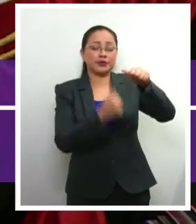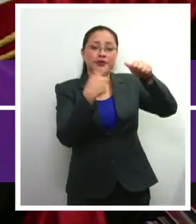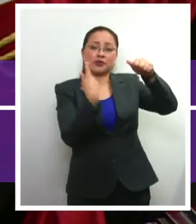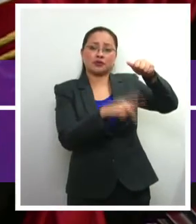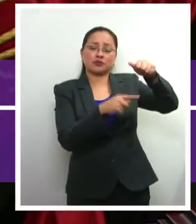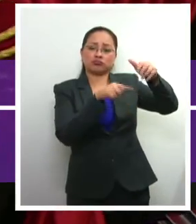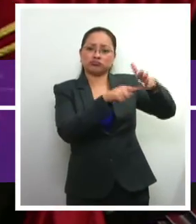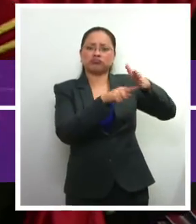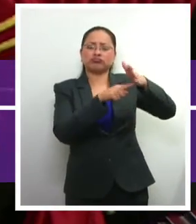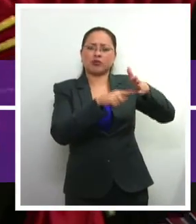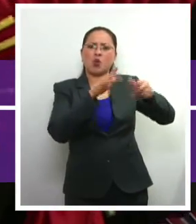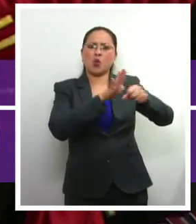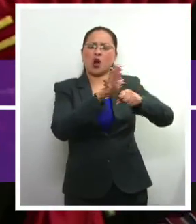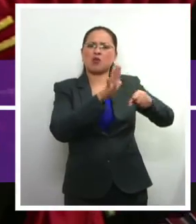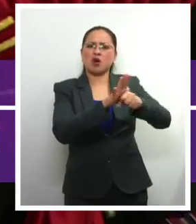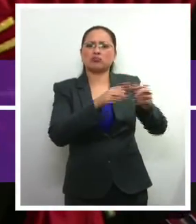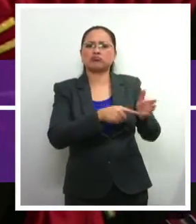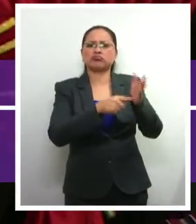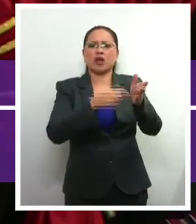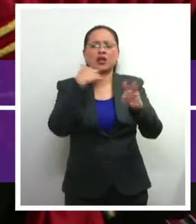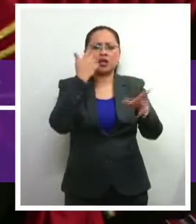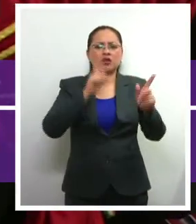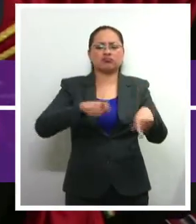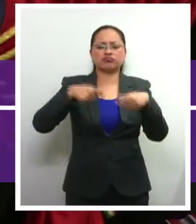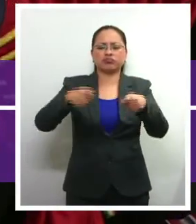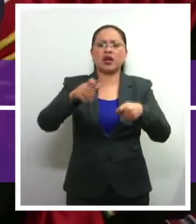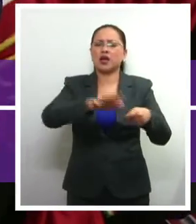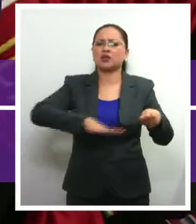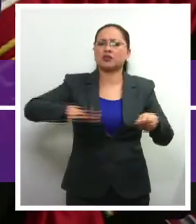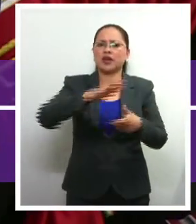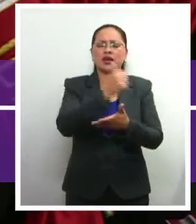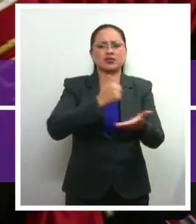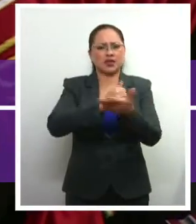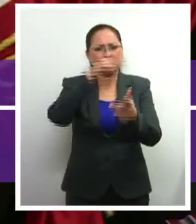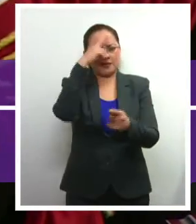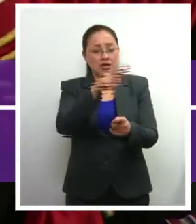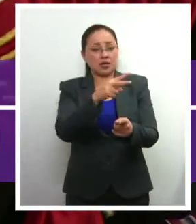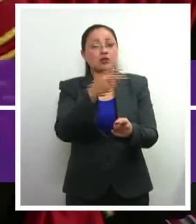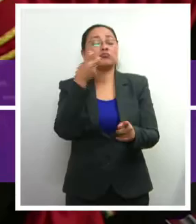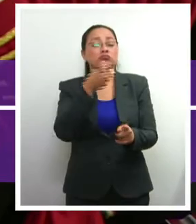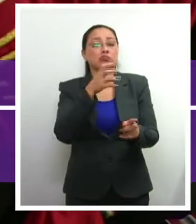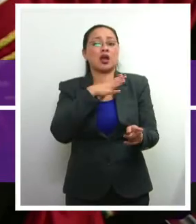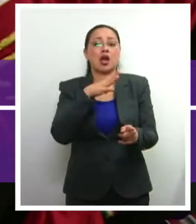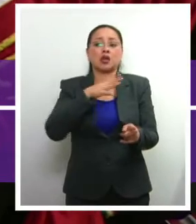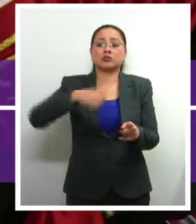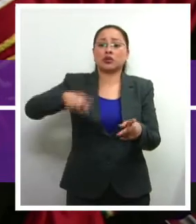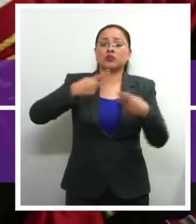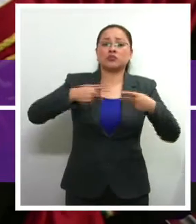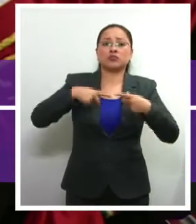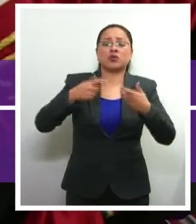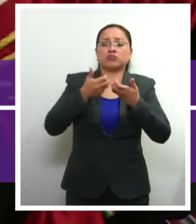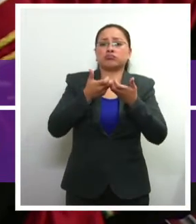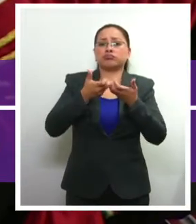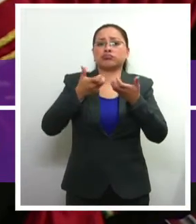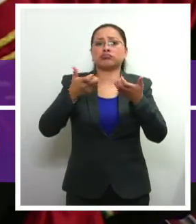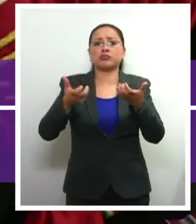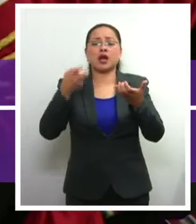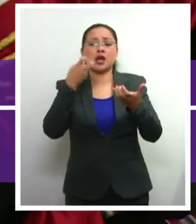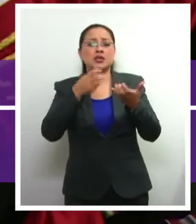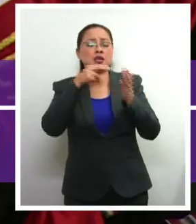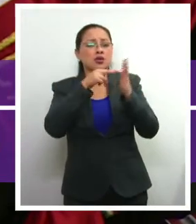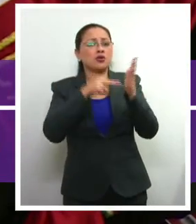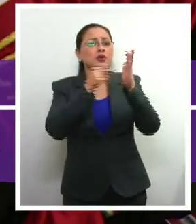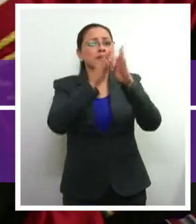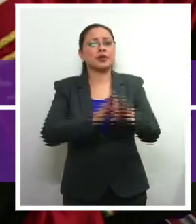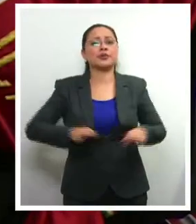política con la que se pretende dotar a esta Ciudad de México y aleja a la ciudadanía de esta norma